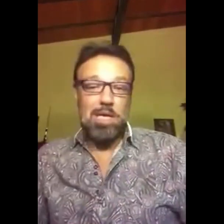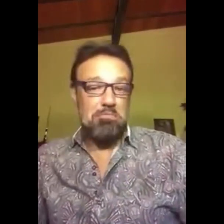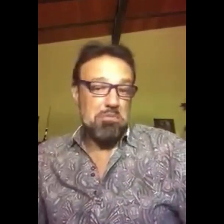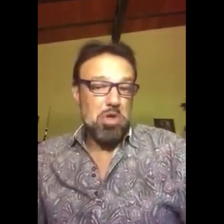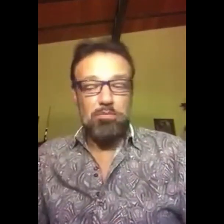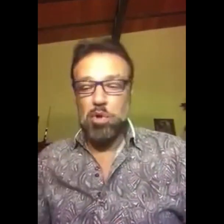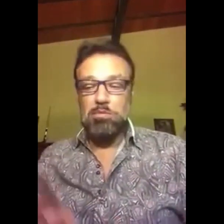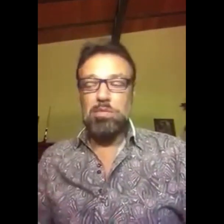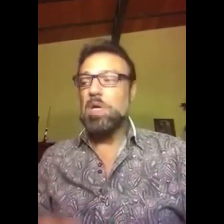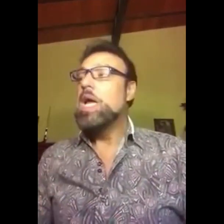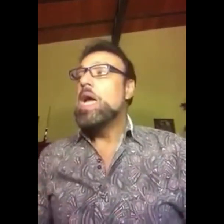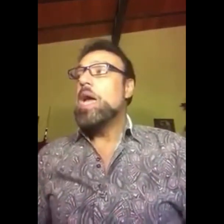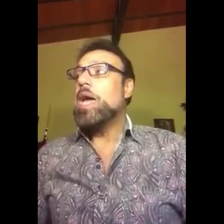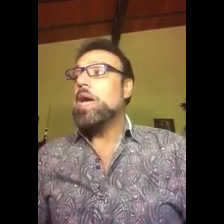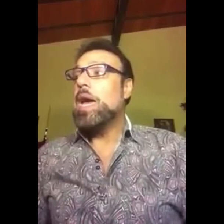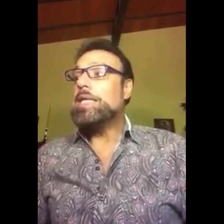el que quiera, yo.